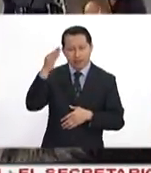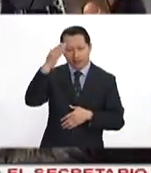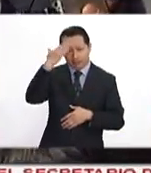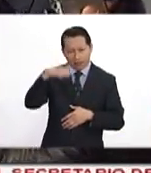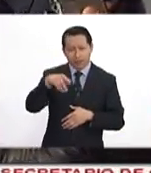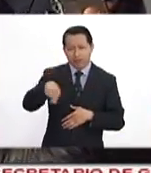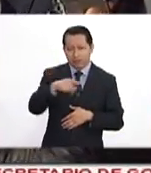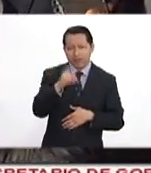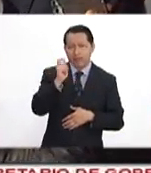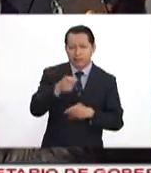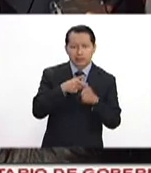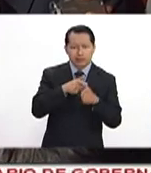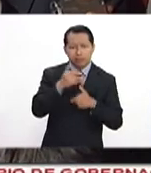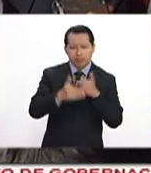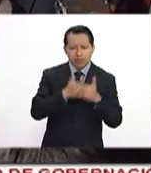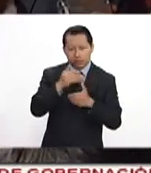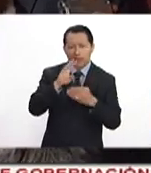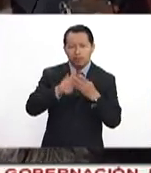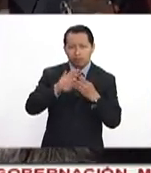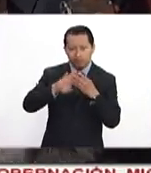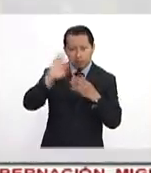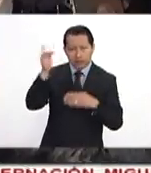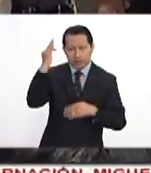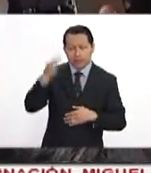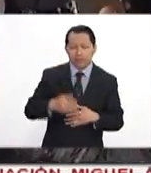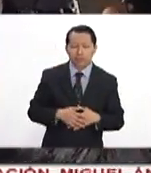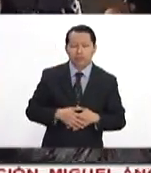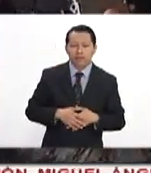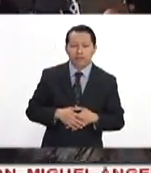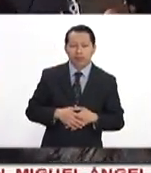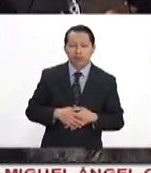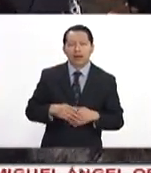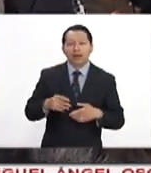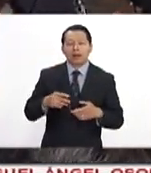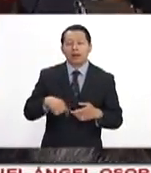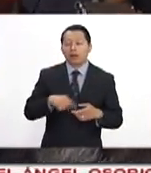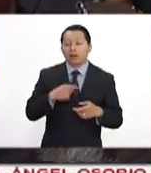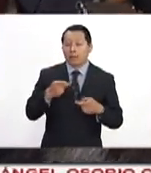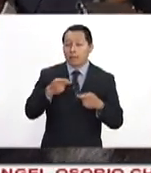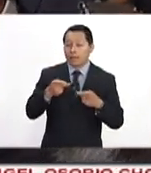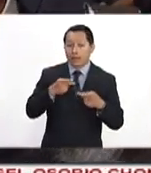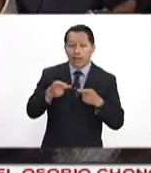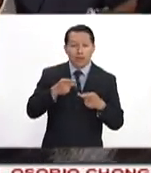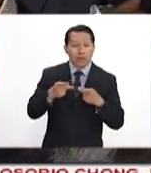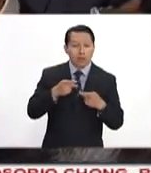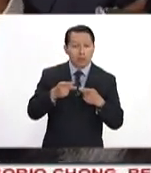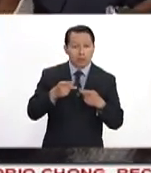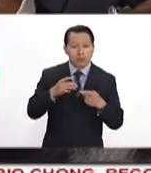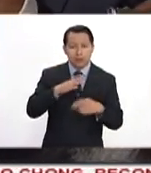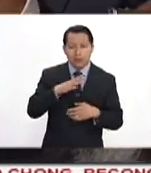que continúe su proceso en un penal de la Federación. Estamos preparados para recibirlo en el